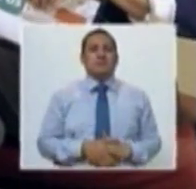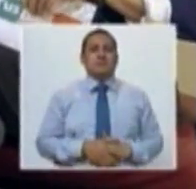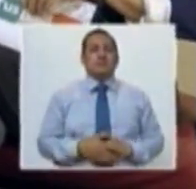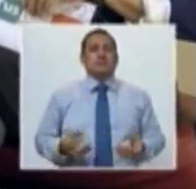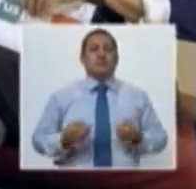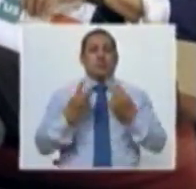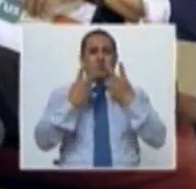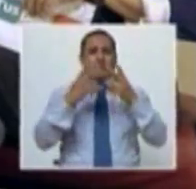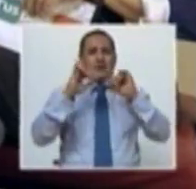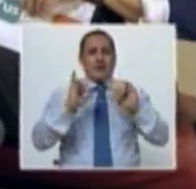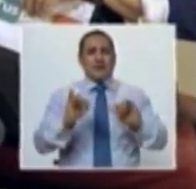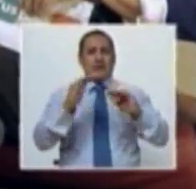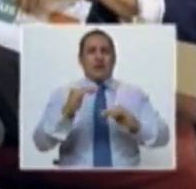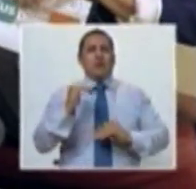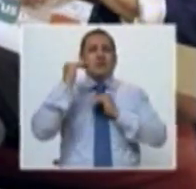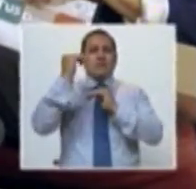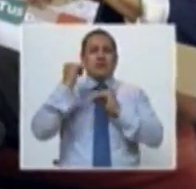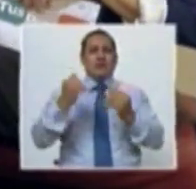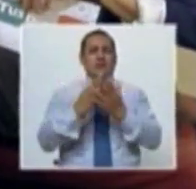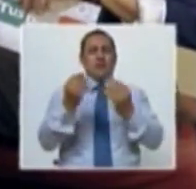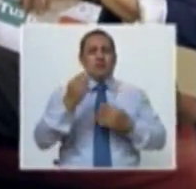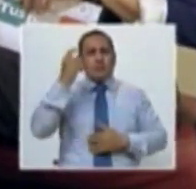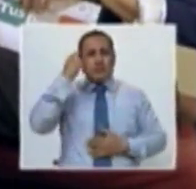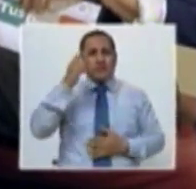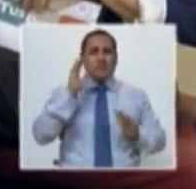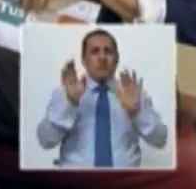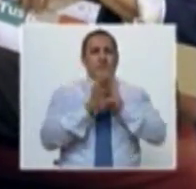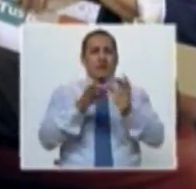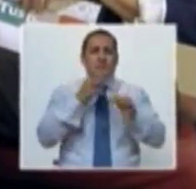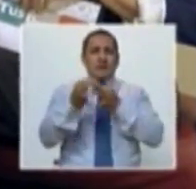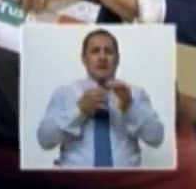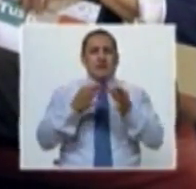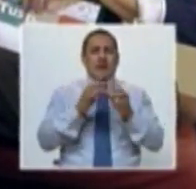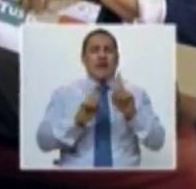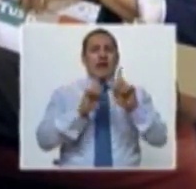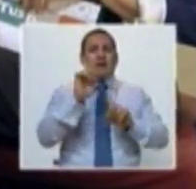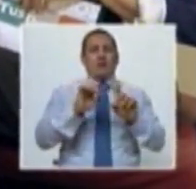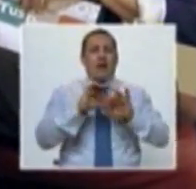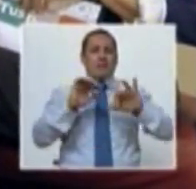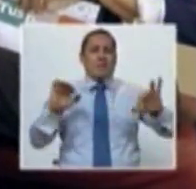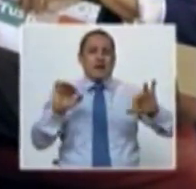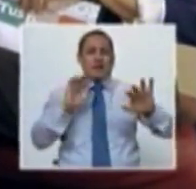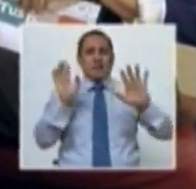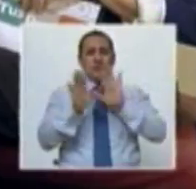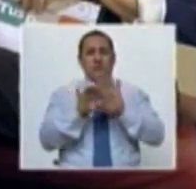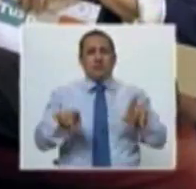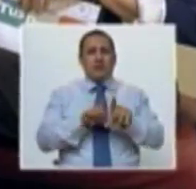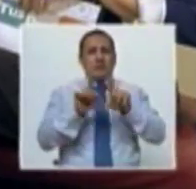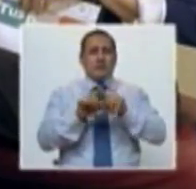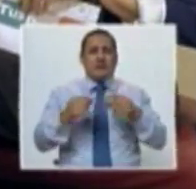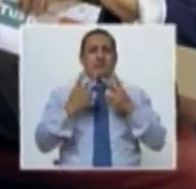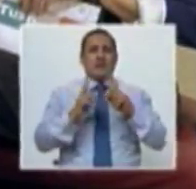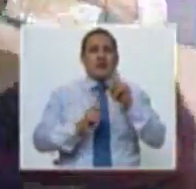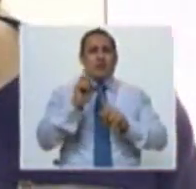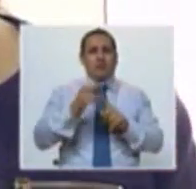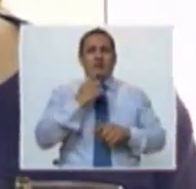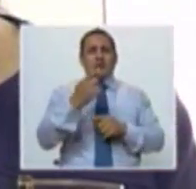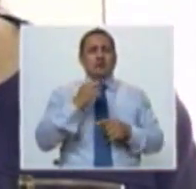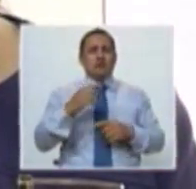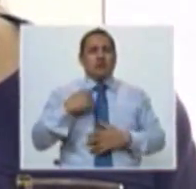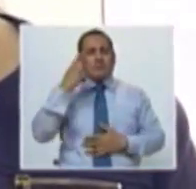eso queda a nivel de lo subjetivo, y lo subjetivo es absolutamente aislado y pertenece a cada quien, y es